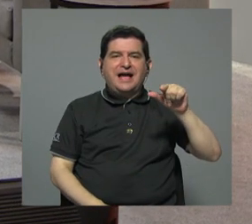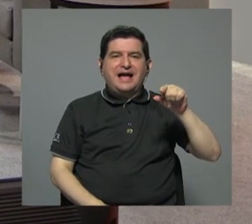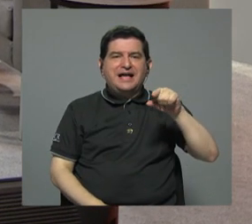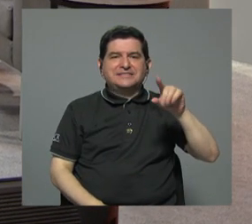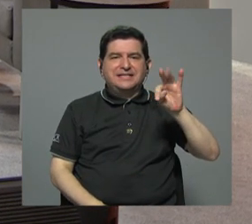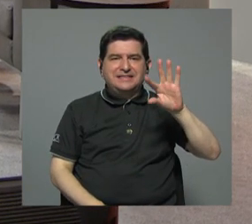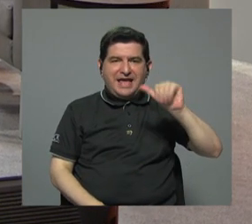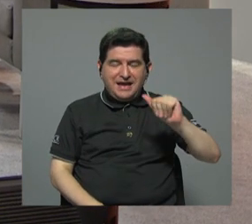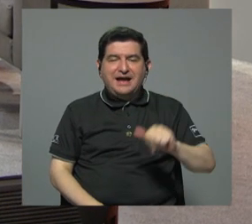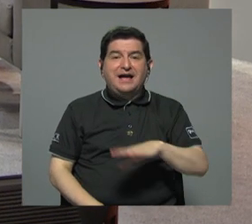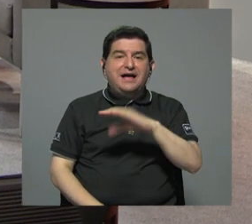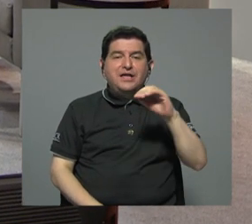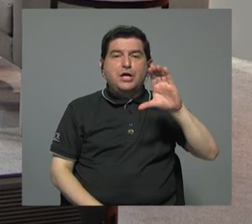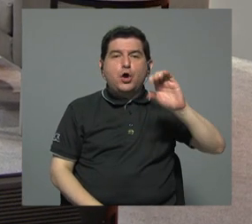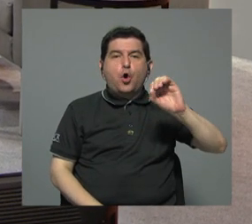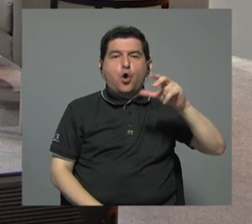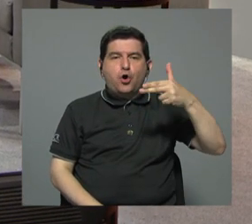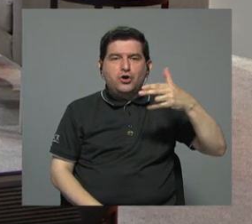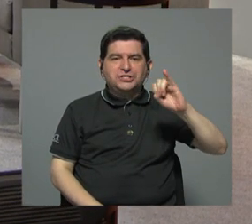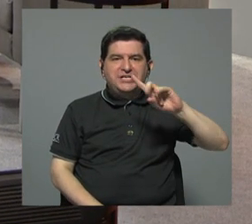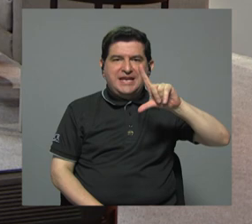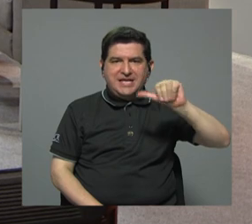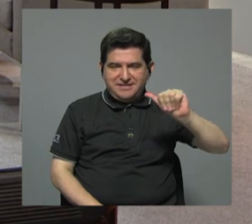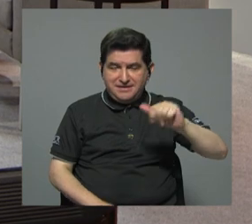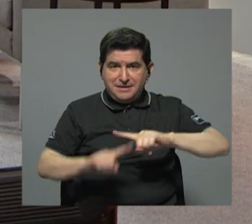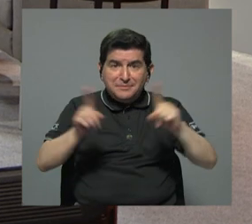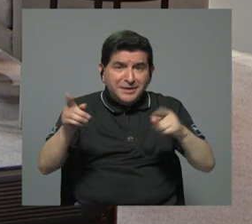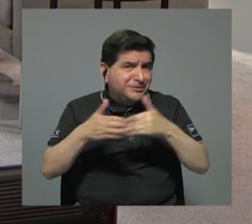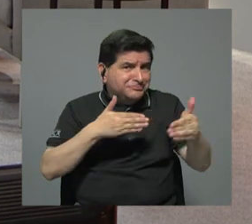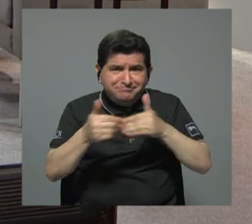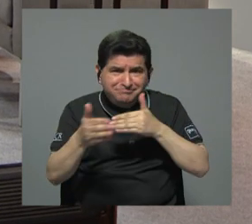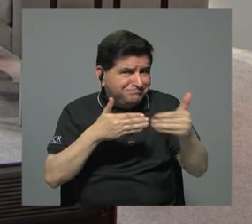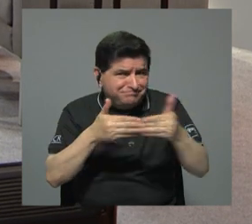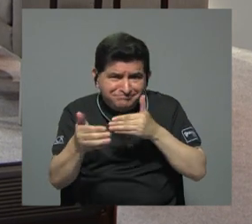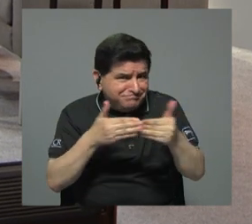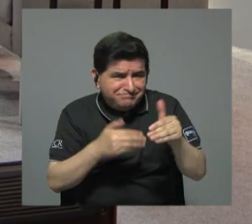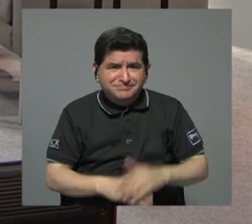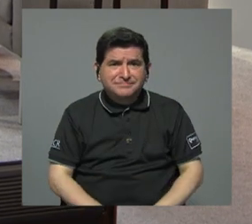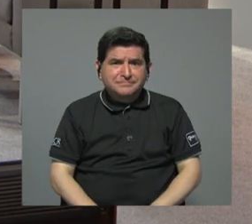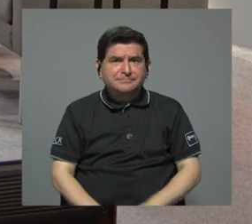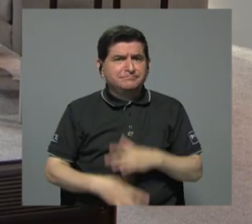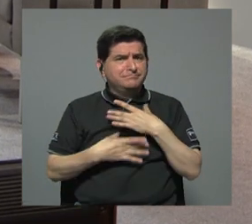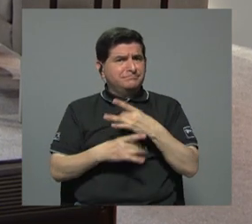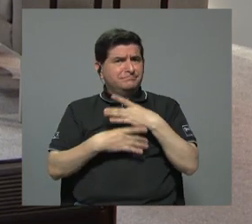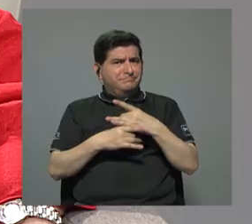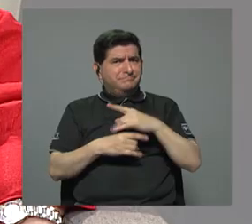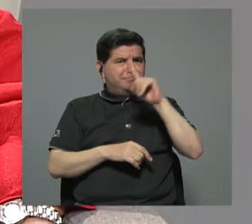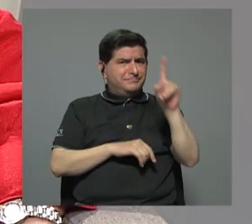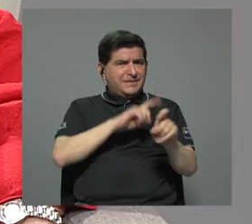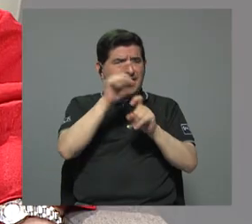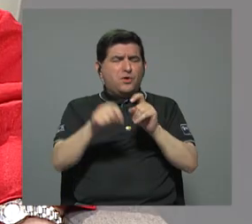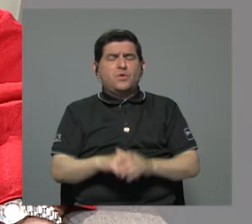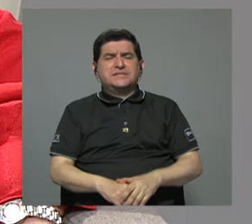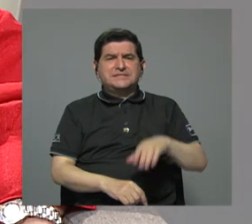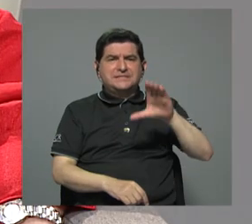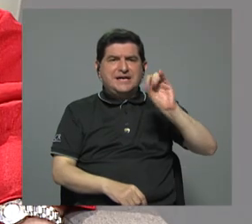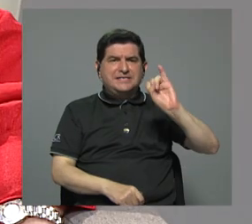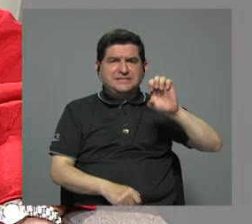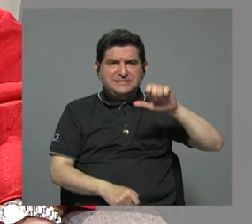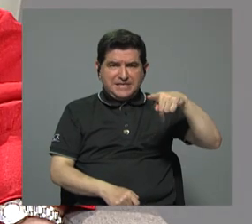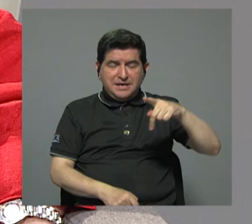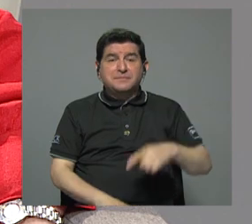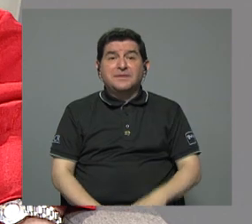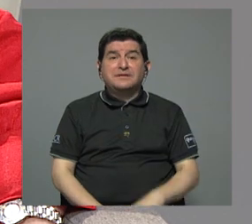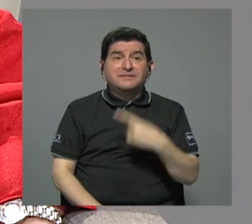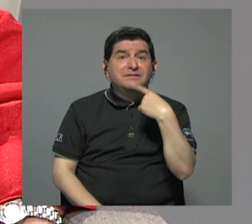cochinilla y sin embargo a pesar de ello es muy curioso porque la encuesta se ha revelado y lo voy